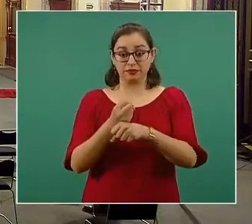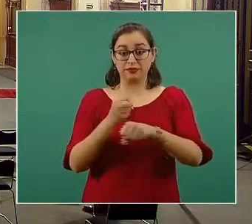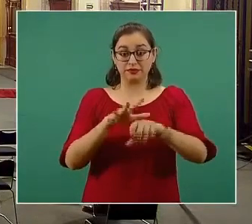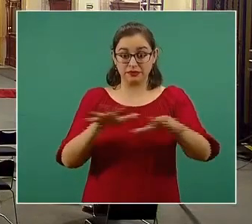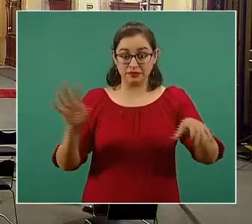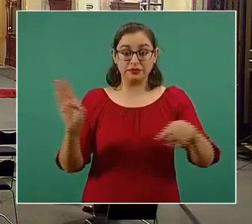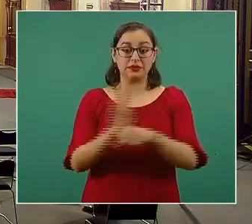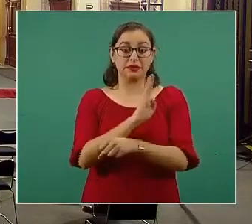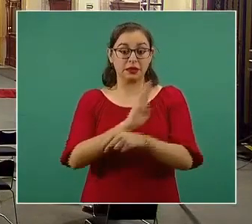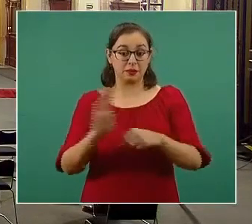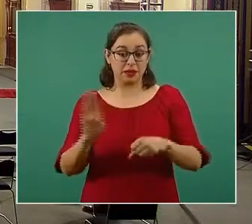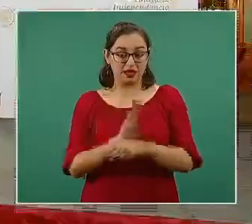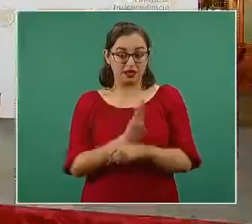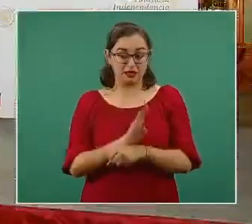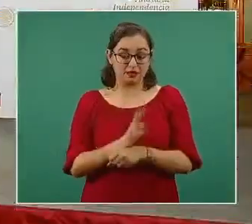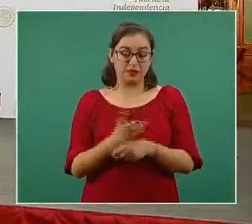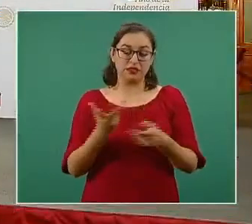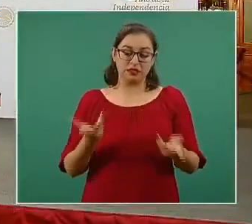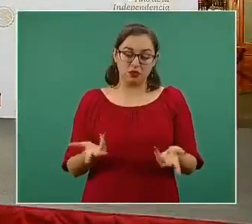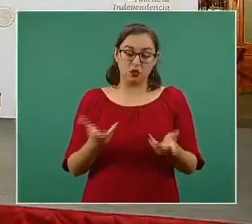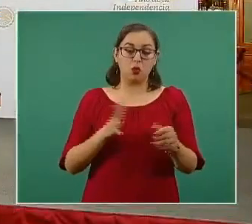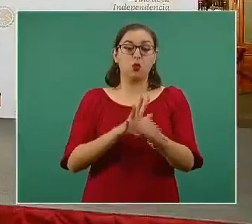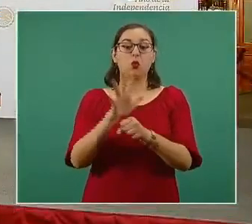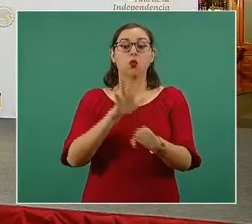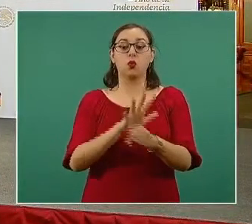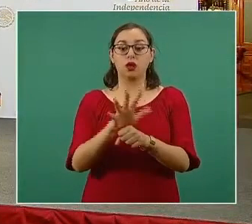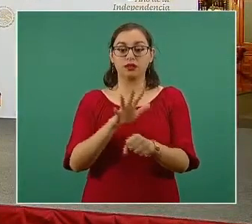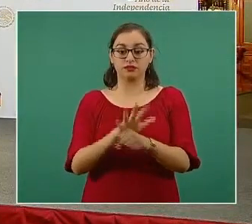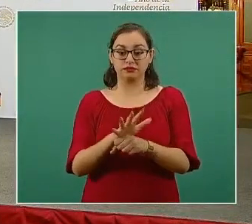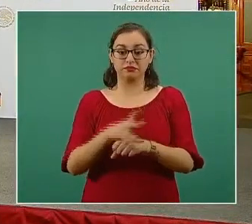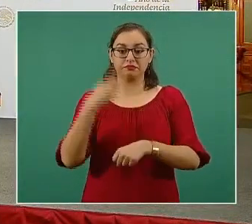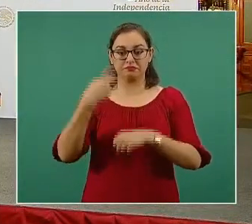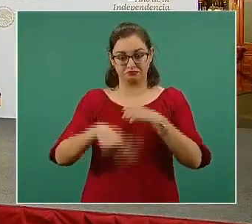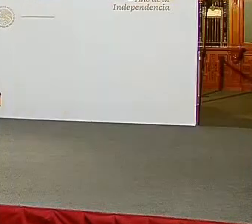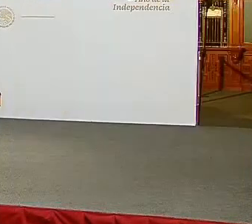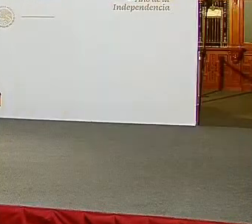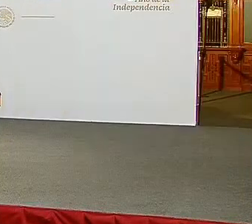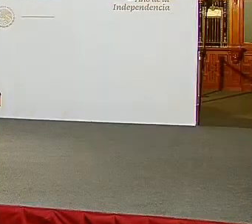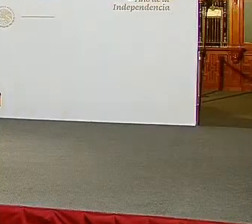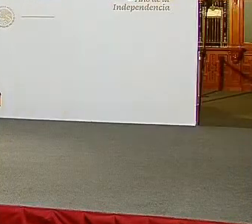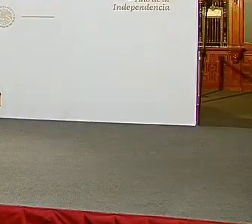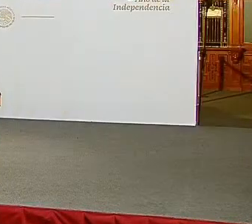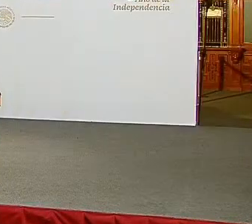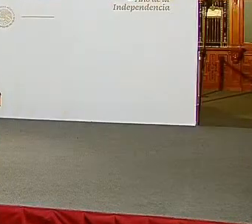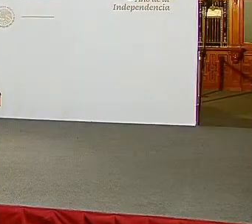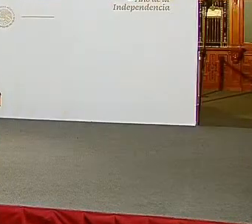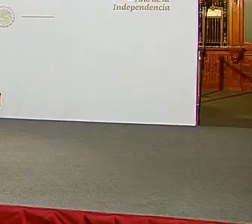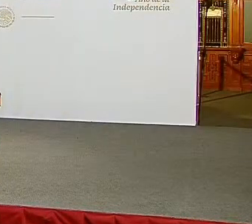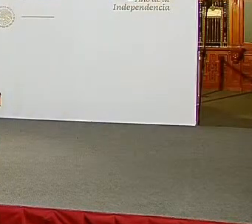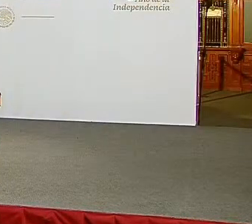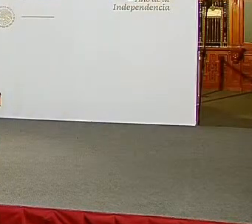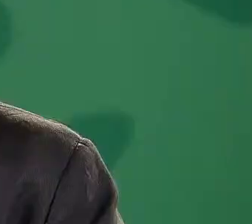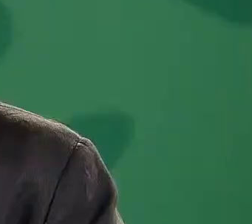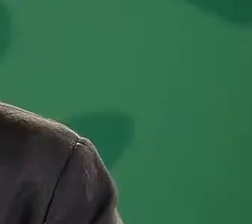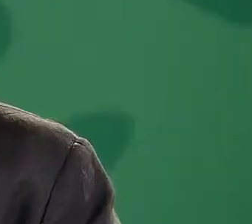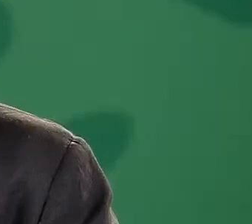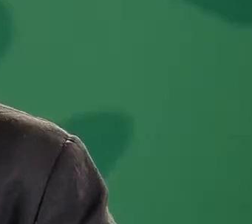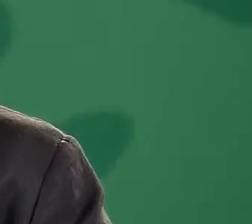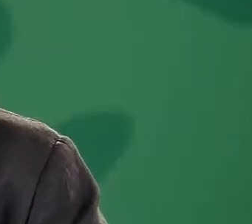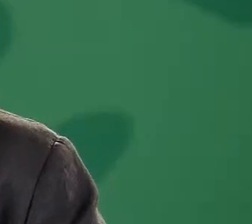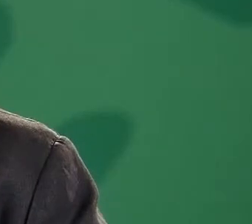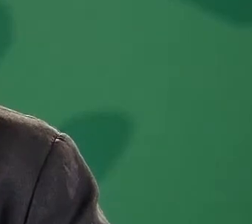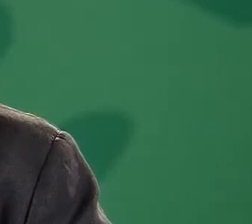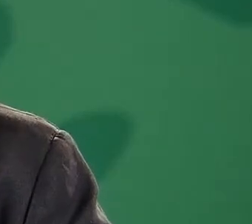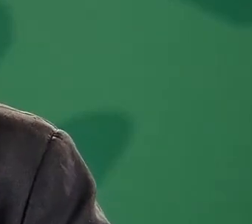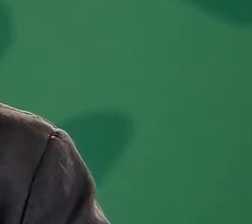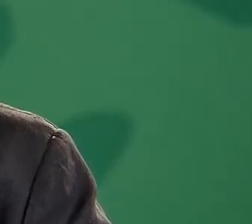la vacunación son en reducir el riesgo, el peligro, la probabilidad de que las personas